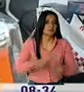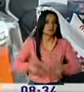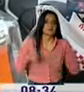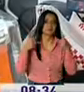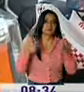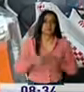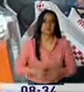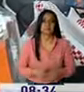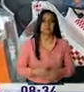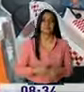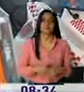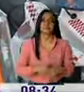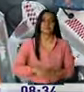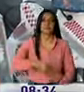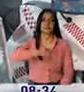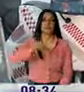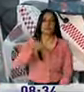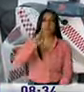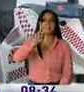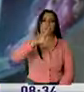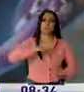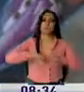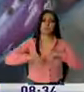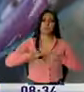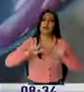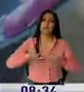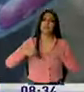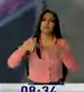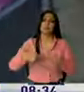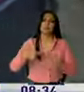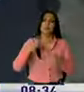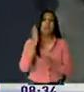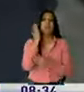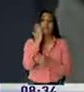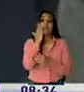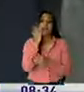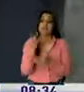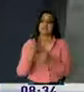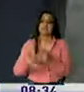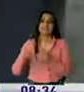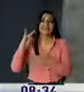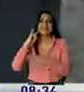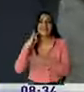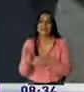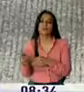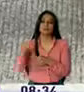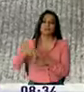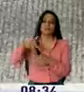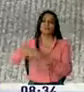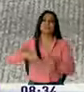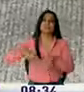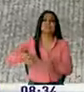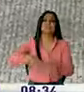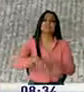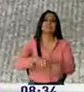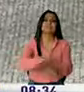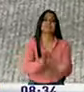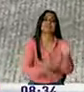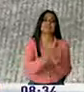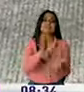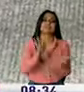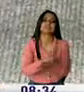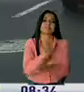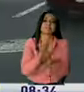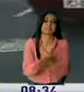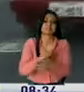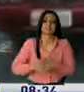Este jueves 25 de mayo, como todos los días, madre e hija se dirigían hacia la escuela de la menor en su medio de transporte, una moto.